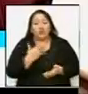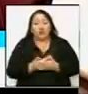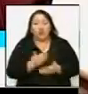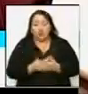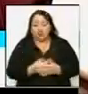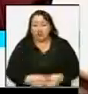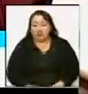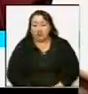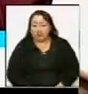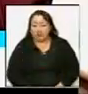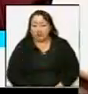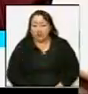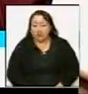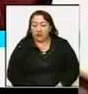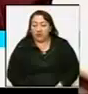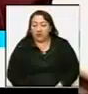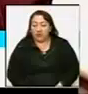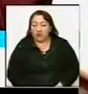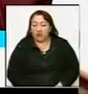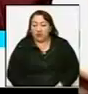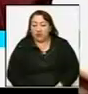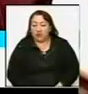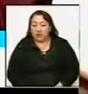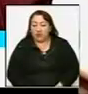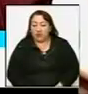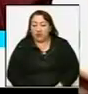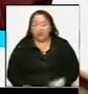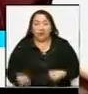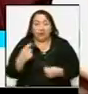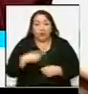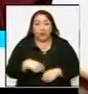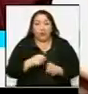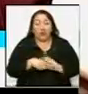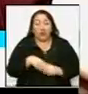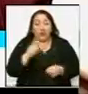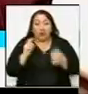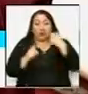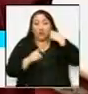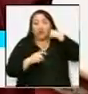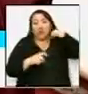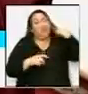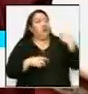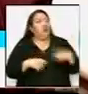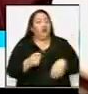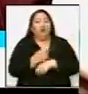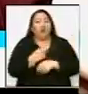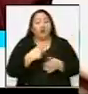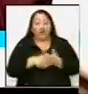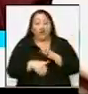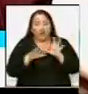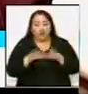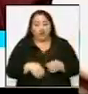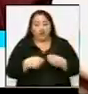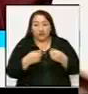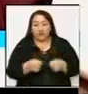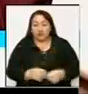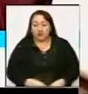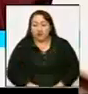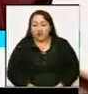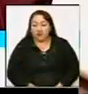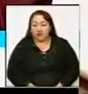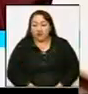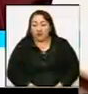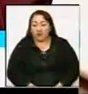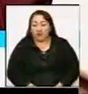prueba en contrario, o sea, si el solo hecho de afiliarse o renunciar, automáticamente yo presento mi cargo que he renunciado,